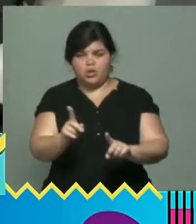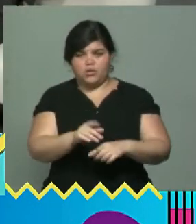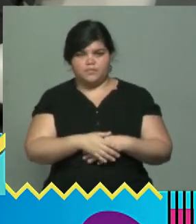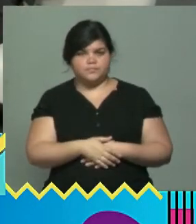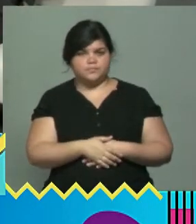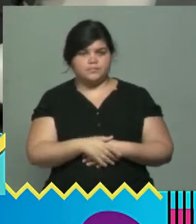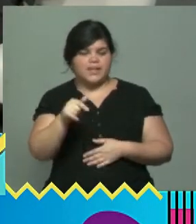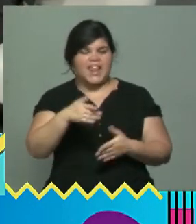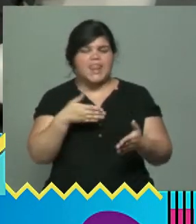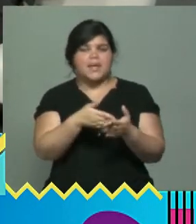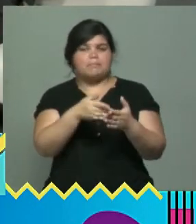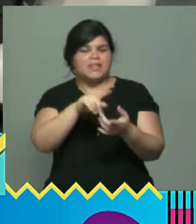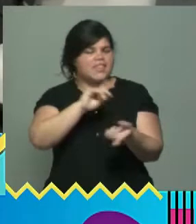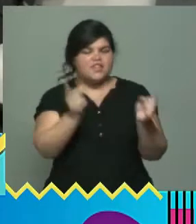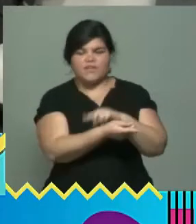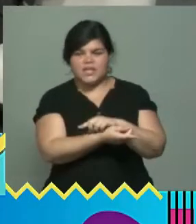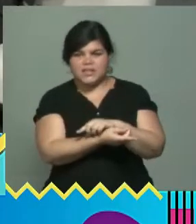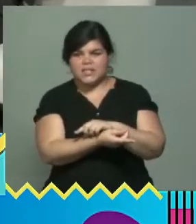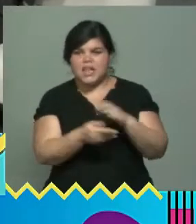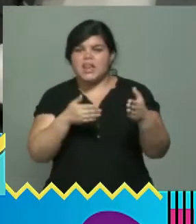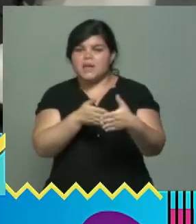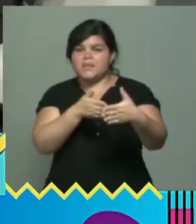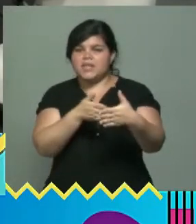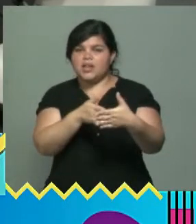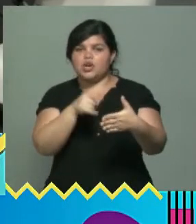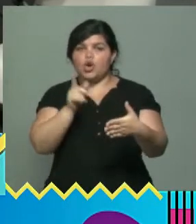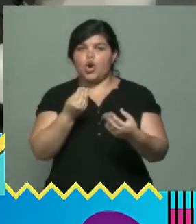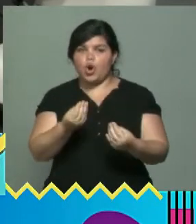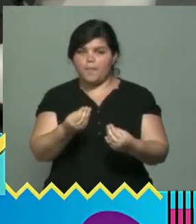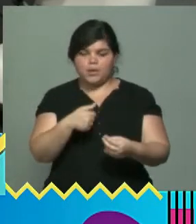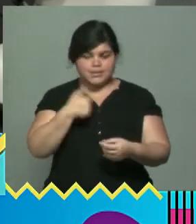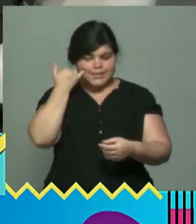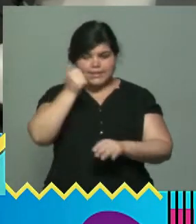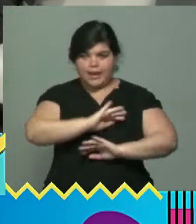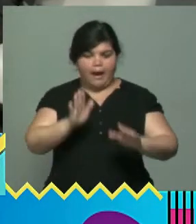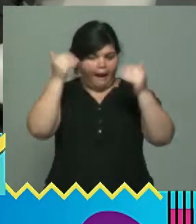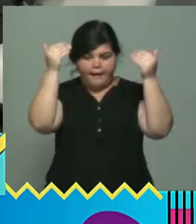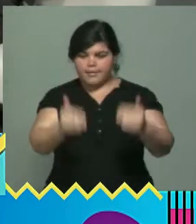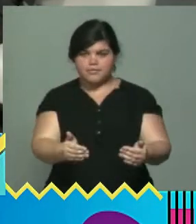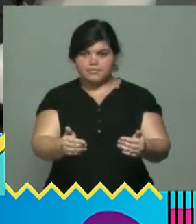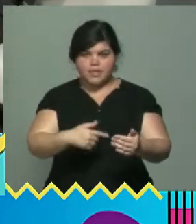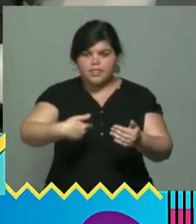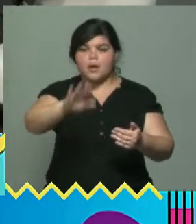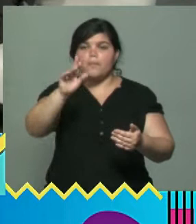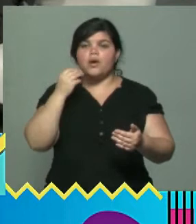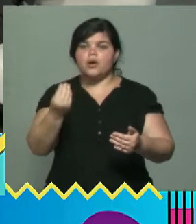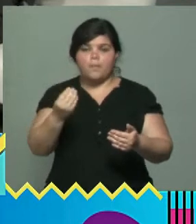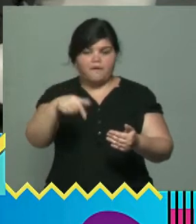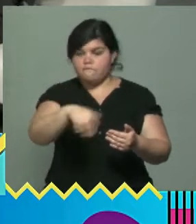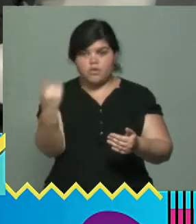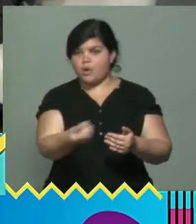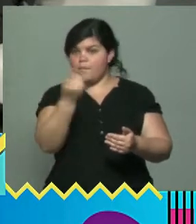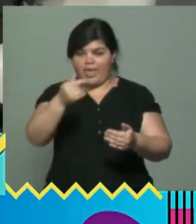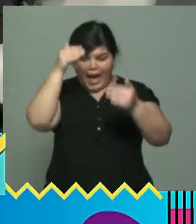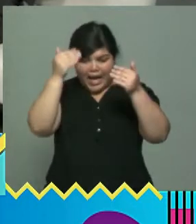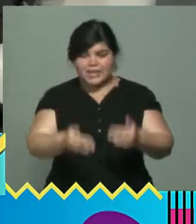lo contrario, o sea, algo que te está marcando un límite, es hasta acá se puede, o sea, hasta ahí de esta rata para allá no podés,